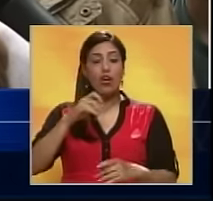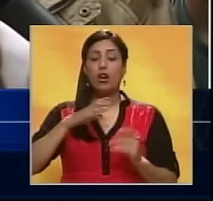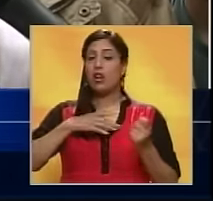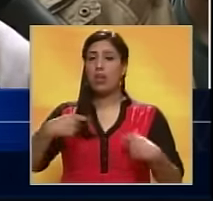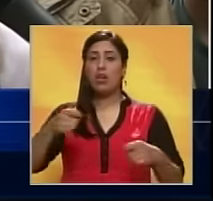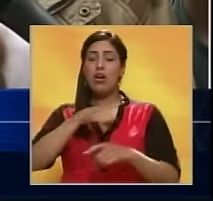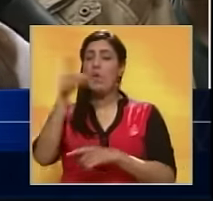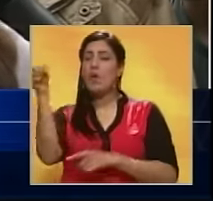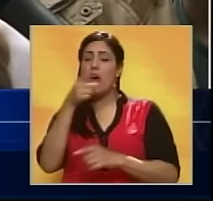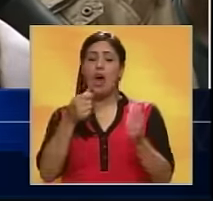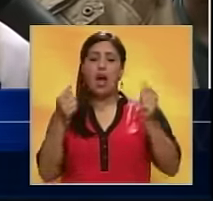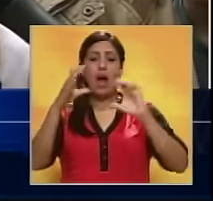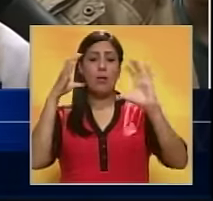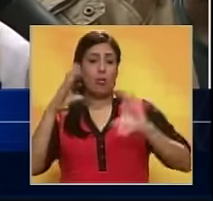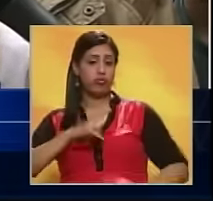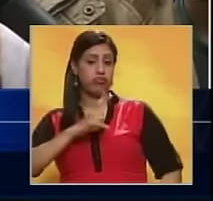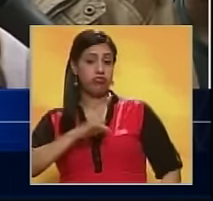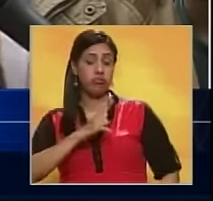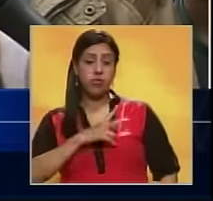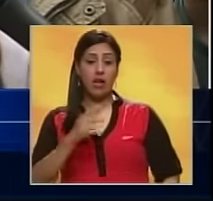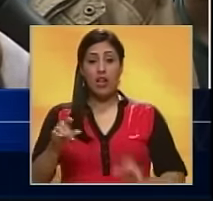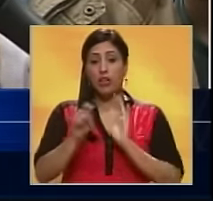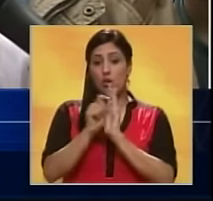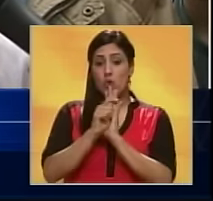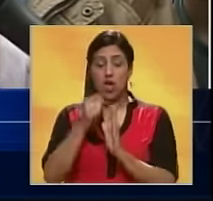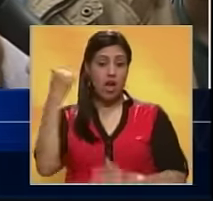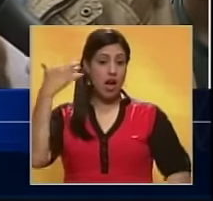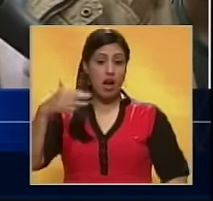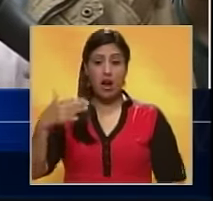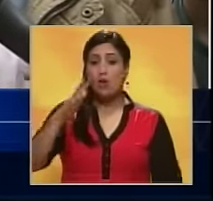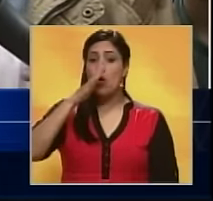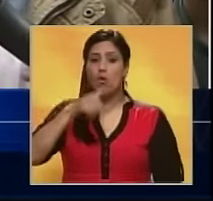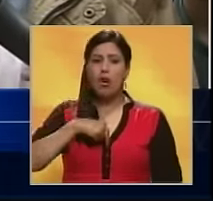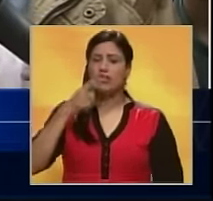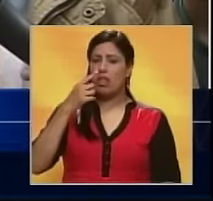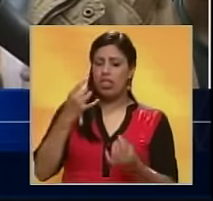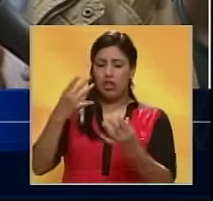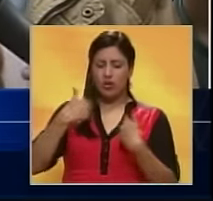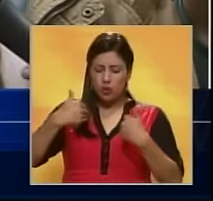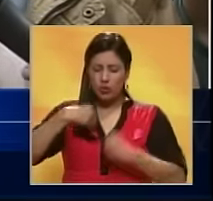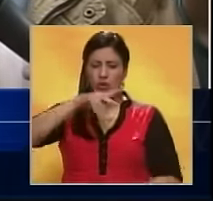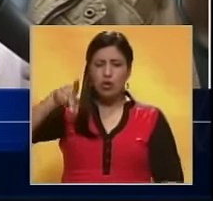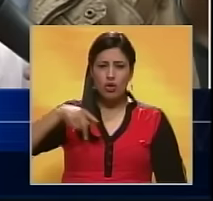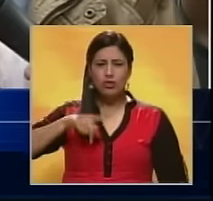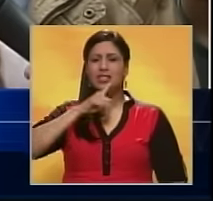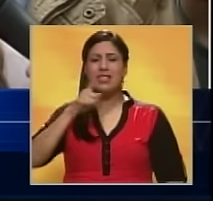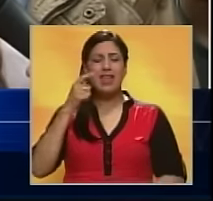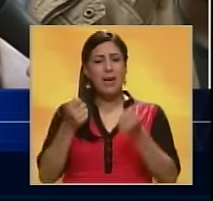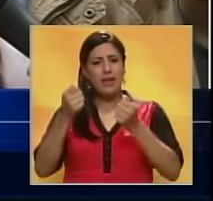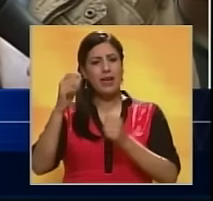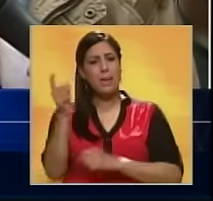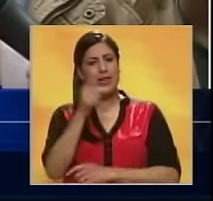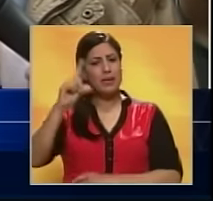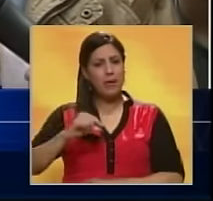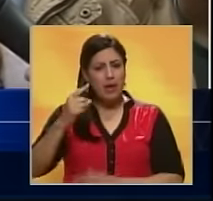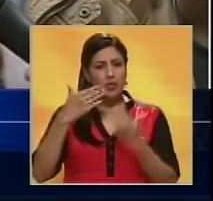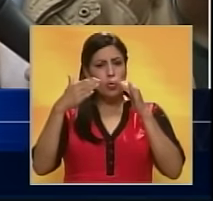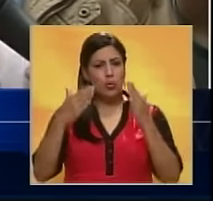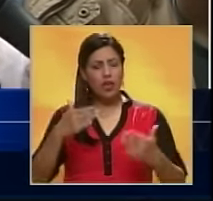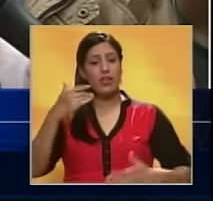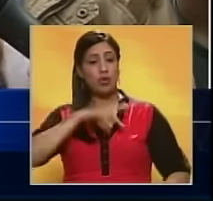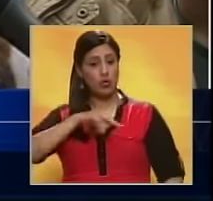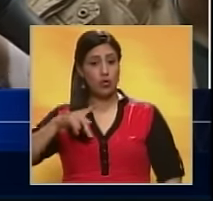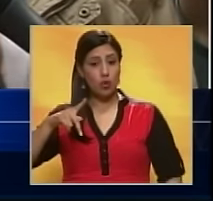pasa trasladándose en camionetas blindadas sin buscar la importancia y de darle importancia a algo como el transporte y el pasaje estudiantil, donde